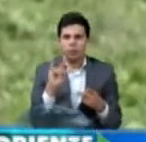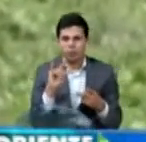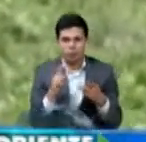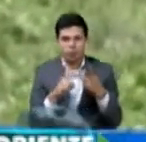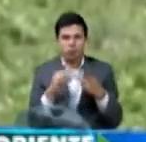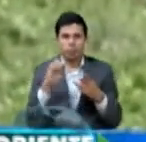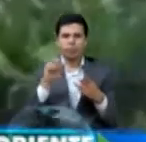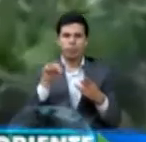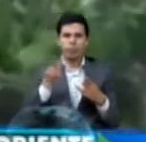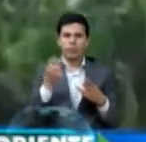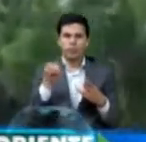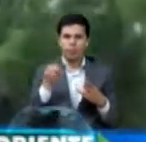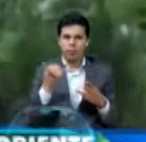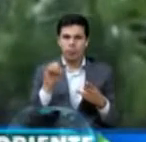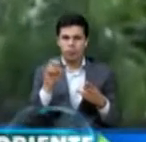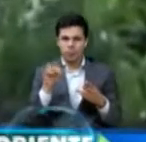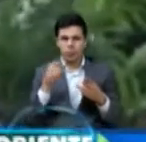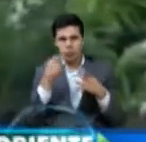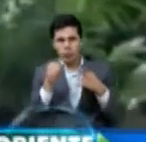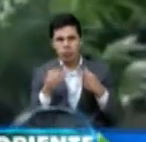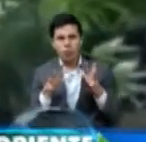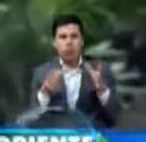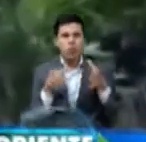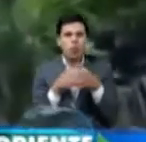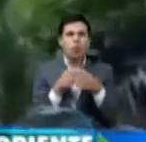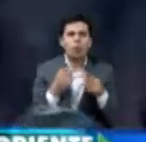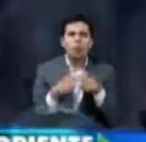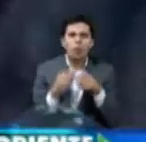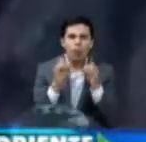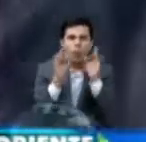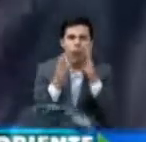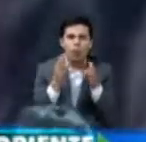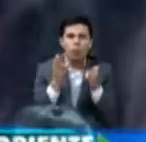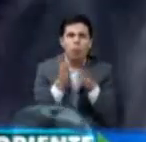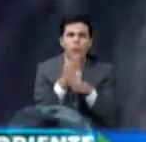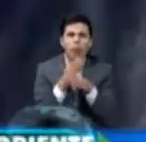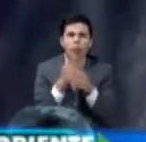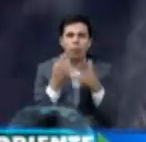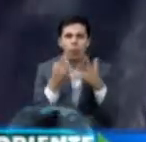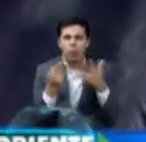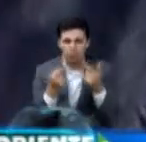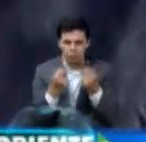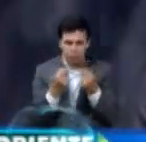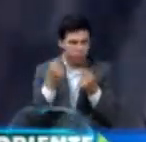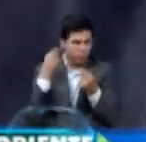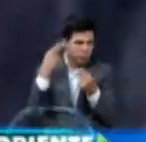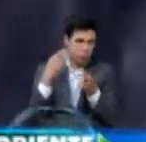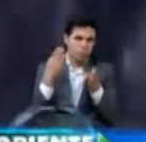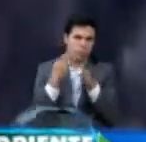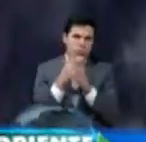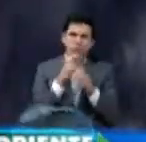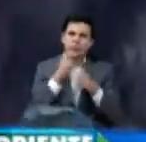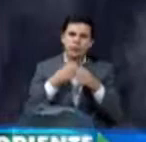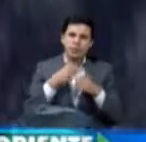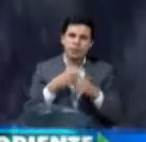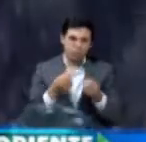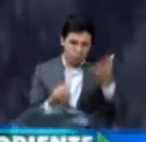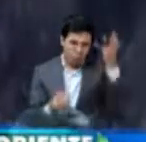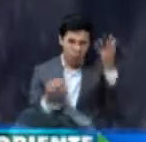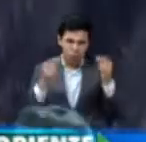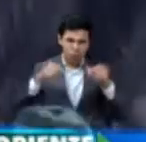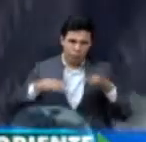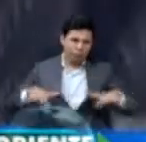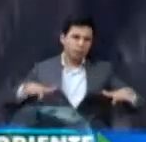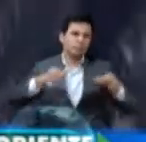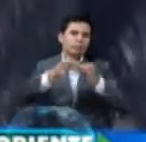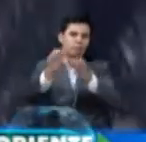Calixto. Lamentablemente puntos neurálgicos y que han sido protagonistas durante la historia en el epicentro violento del